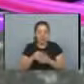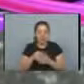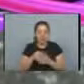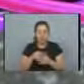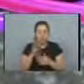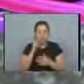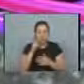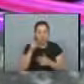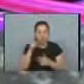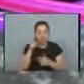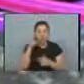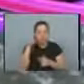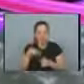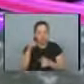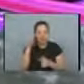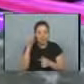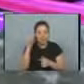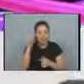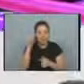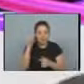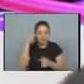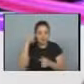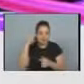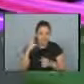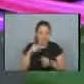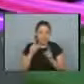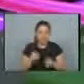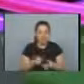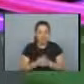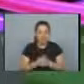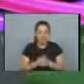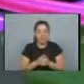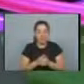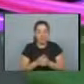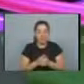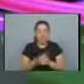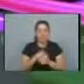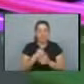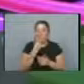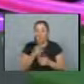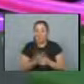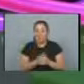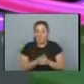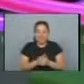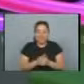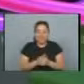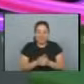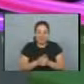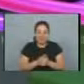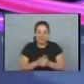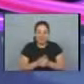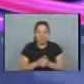muy grande para ti. Un beso enorme, saludos a Elber. Y me parece que me voy a pelear con el señor Elber